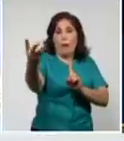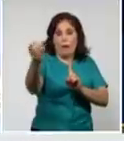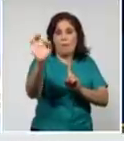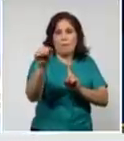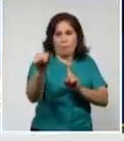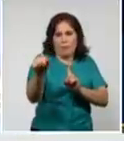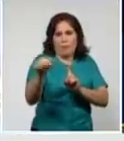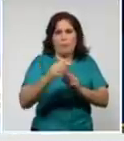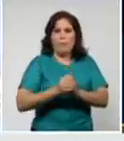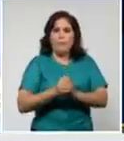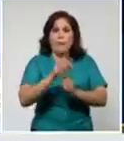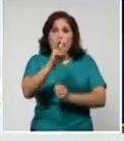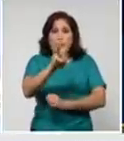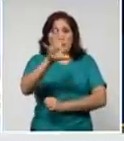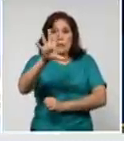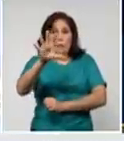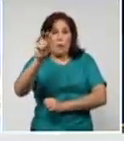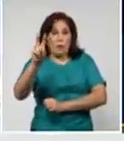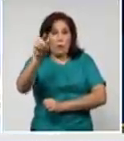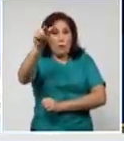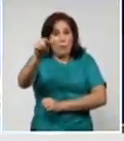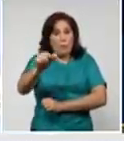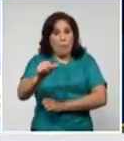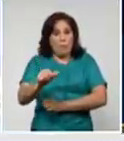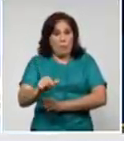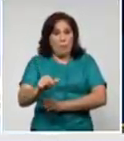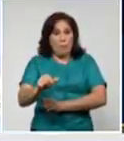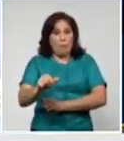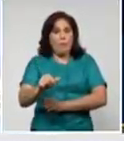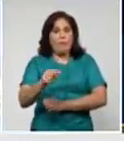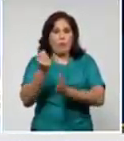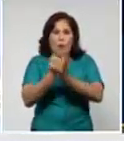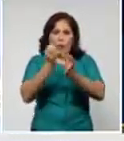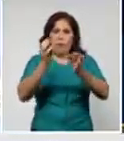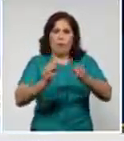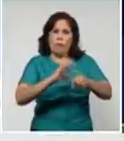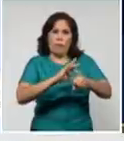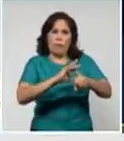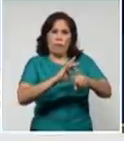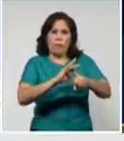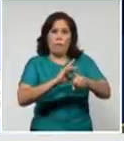acumulan 352 personas diagnosticadas en este